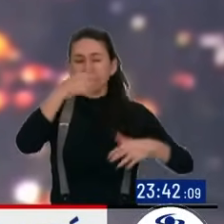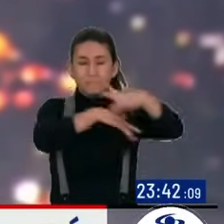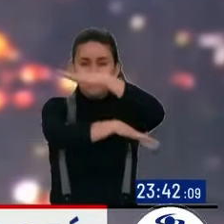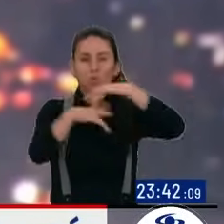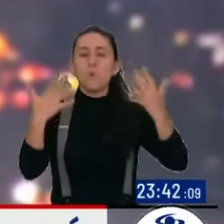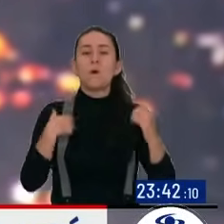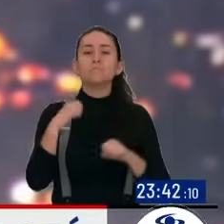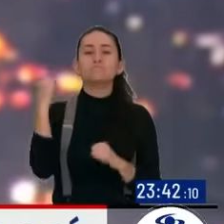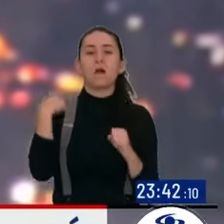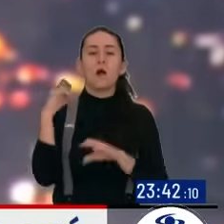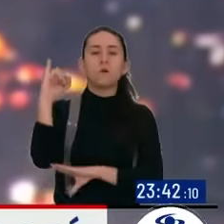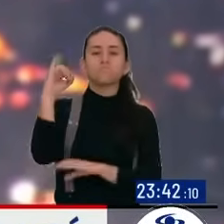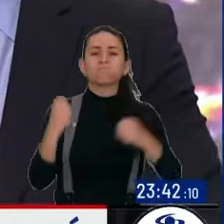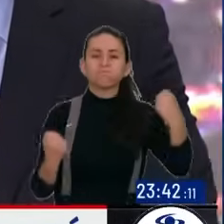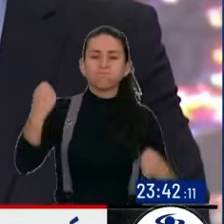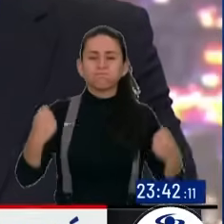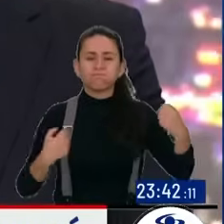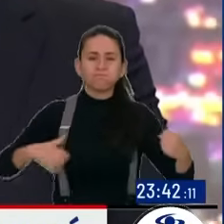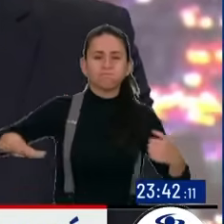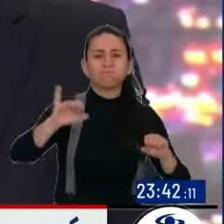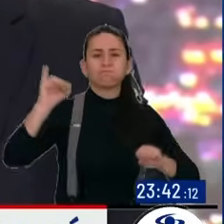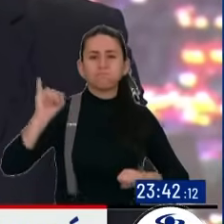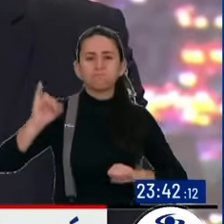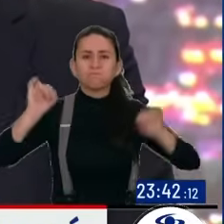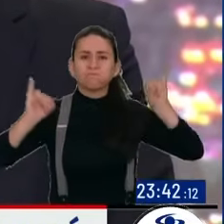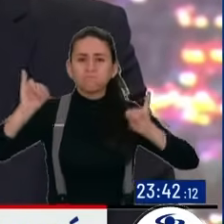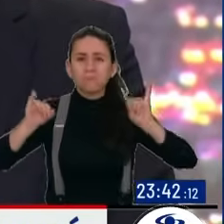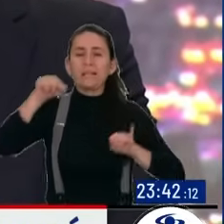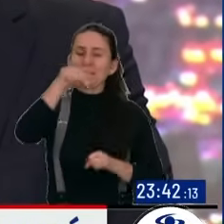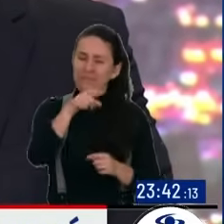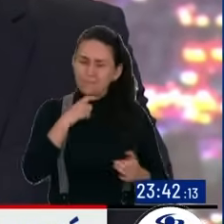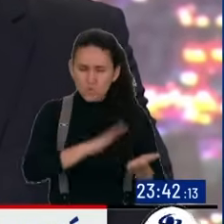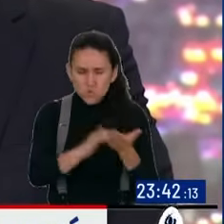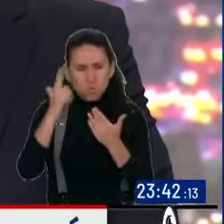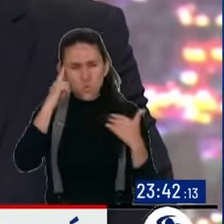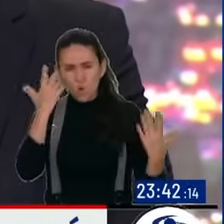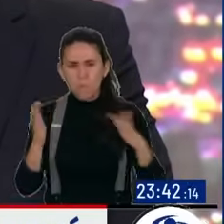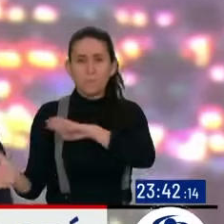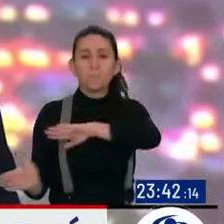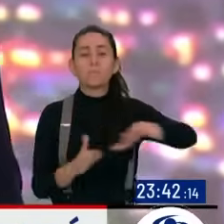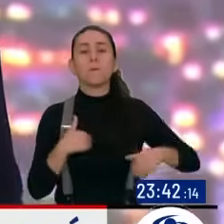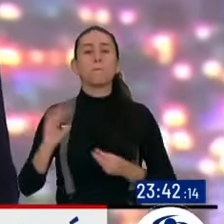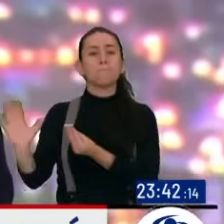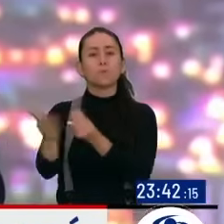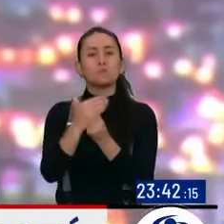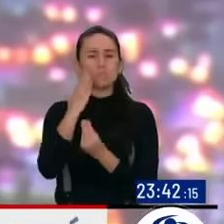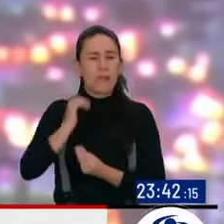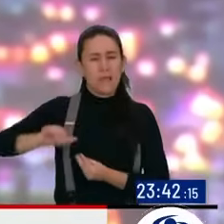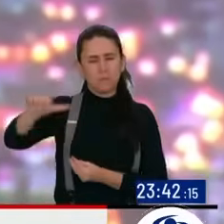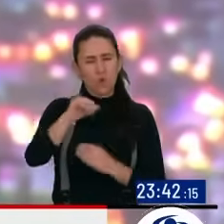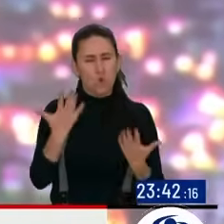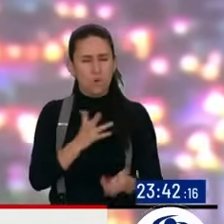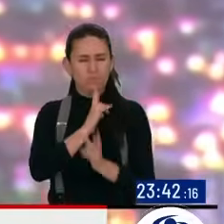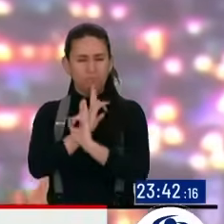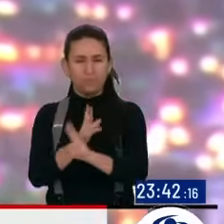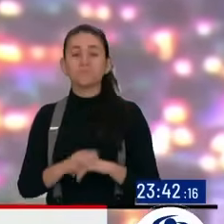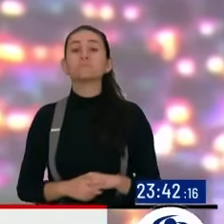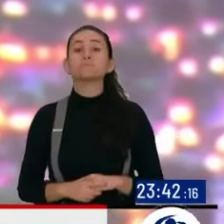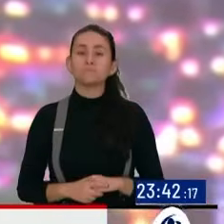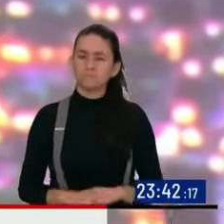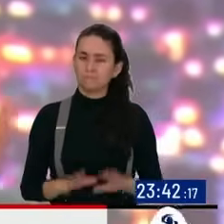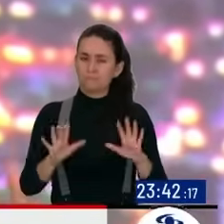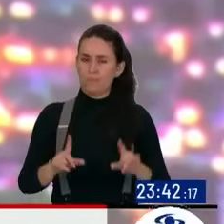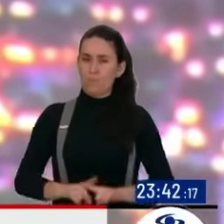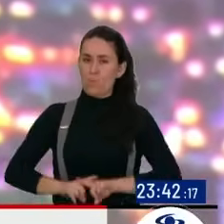vehículos de carga que transitan por Bogotá. Rodrigo Lara sobre la protección a las mujeres. La verdad es que existe una diferencia